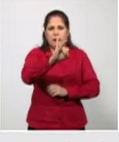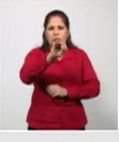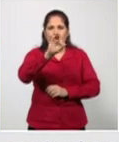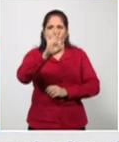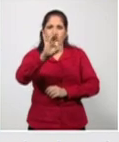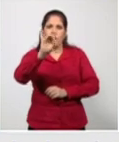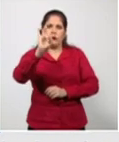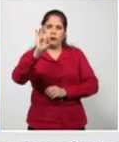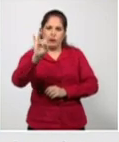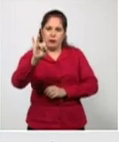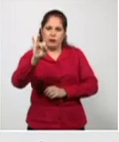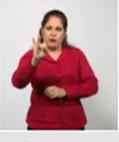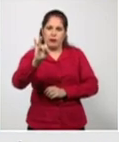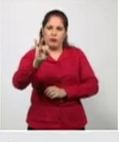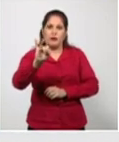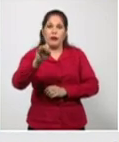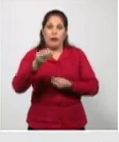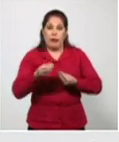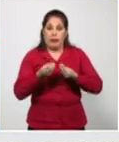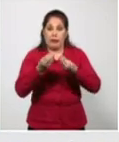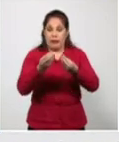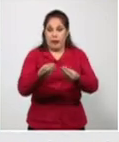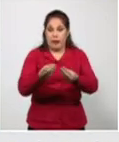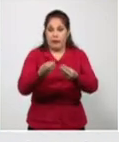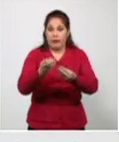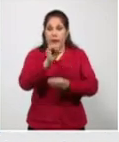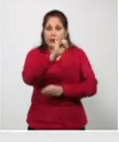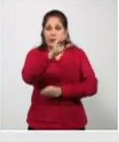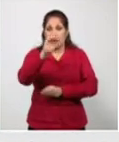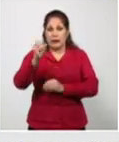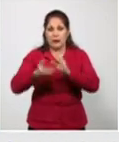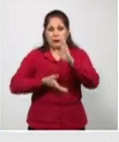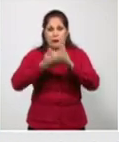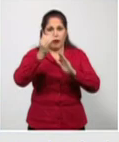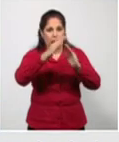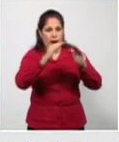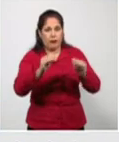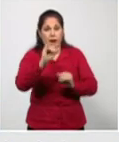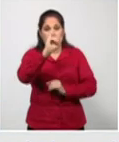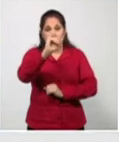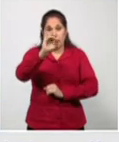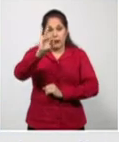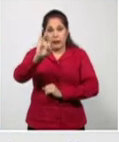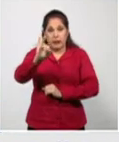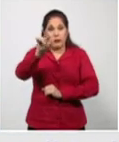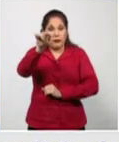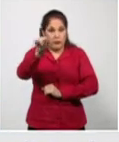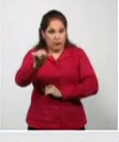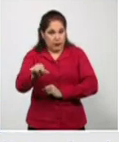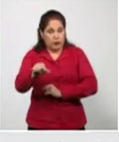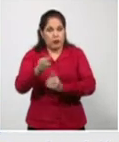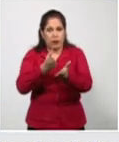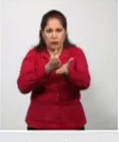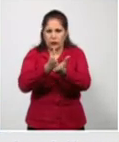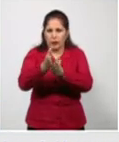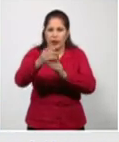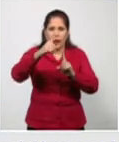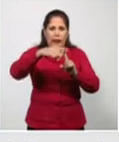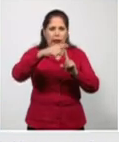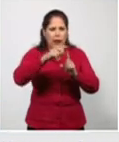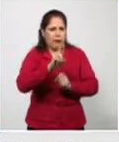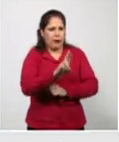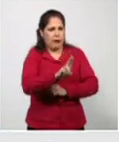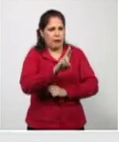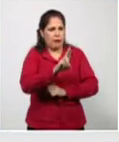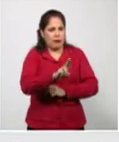17.787, y aunque se otorgaron 700 altas clínicas, 67 pacientes se mantienen en terapia intensiva, con una